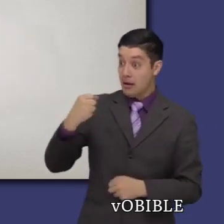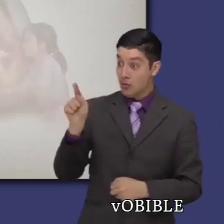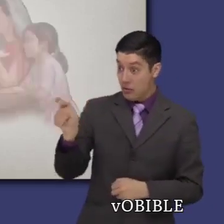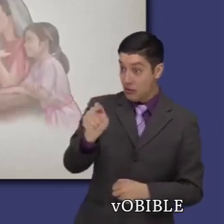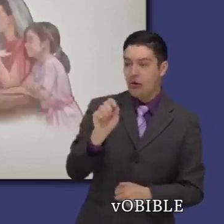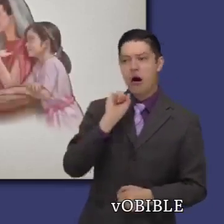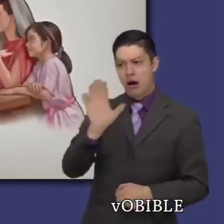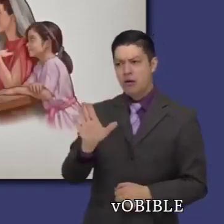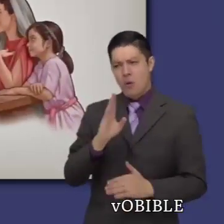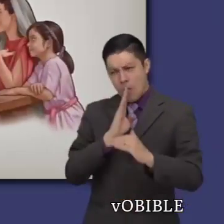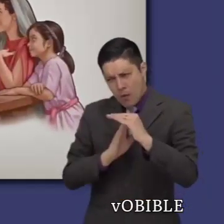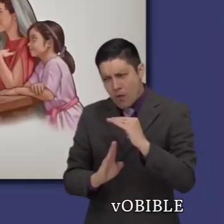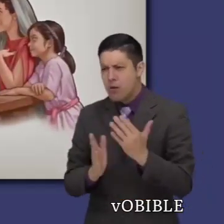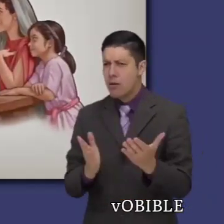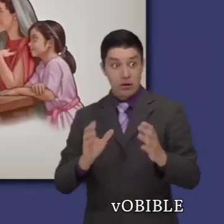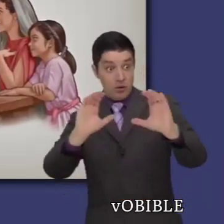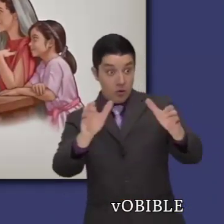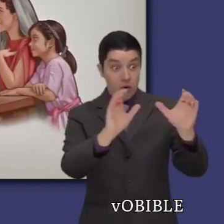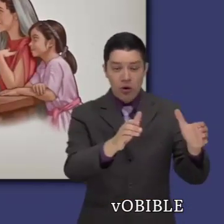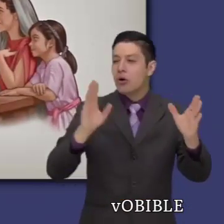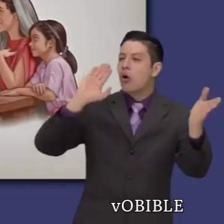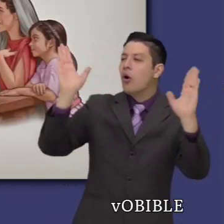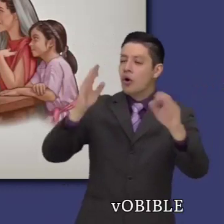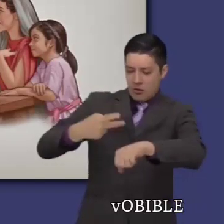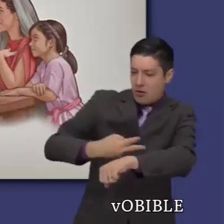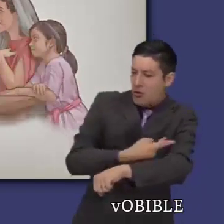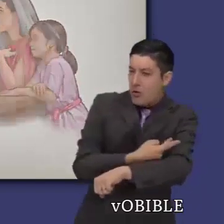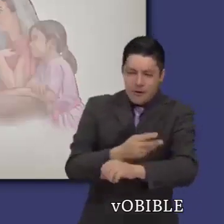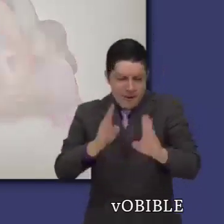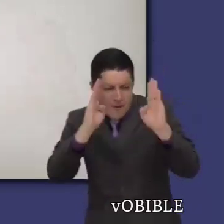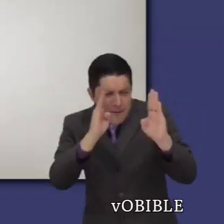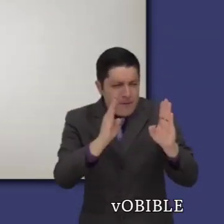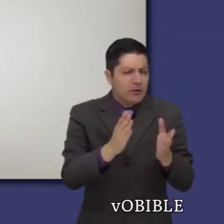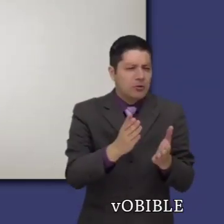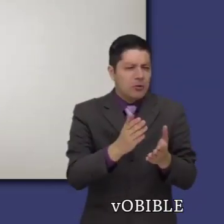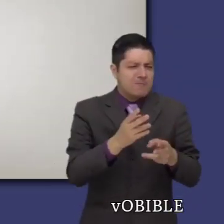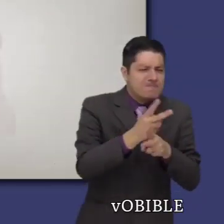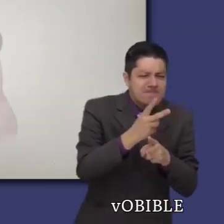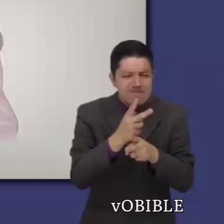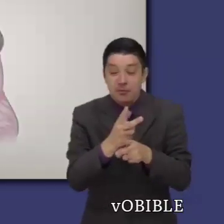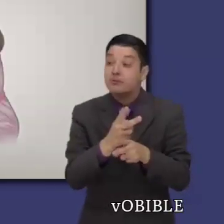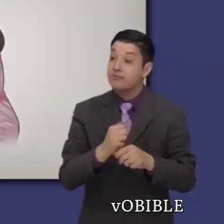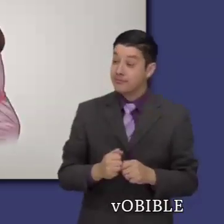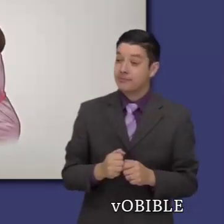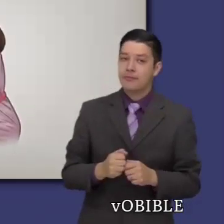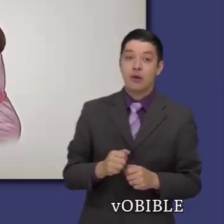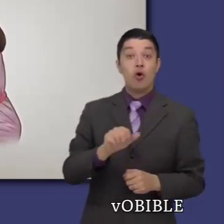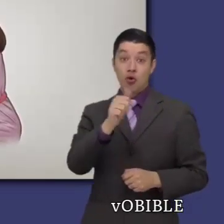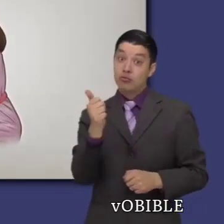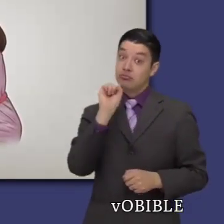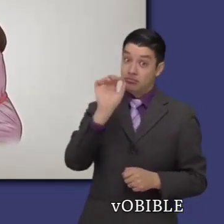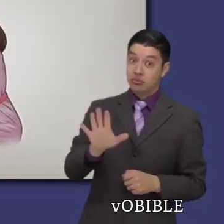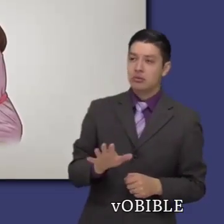a los demás ancianos que pastoreen el rebaño de Dios con humildad y sin egoísmo. Luego anima a los cristianos